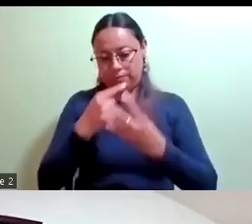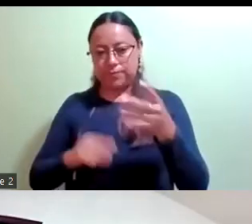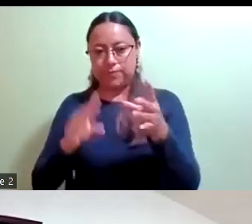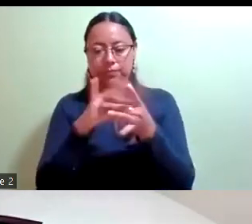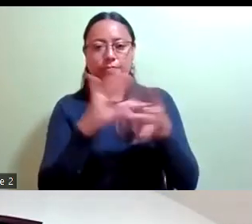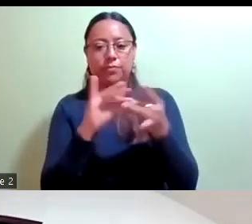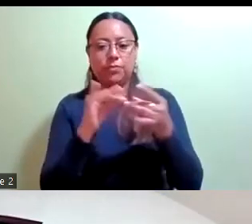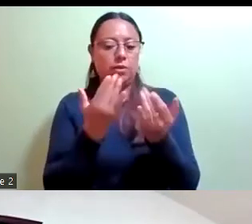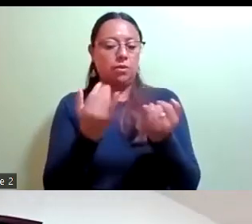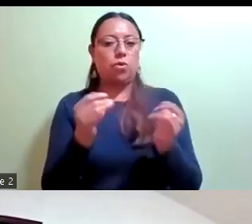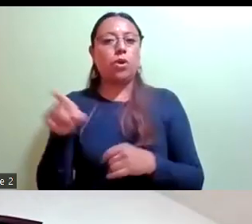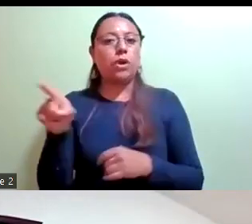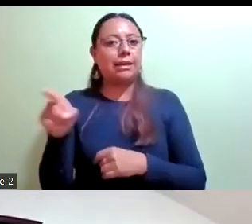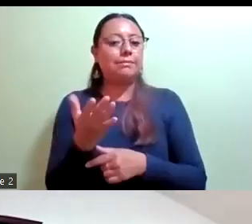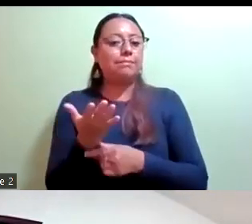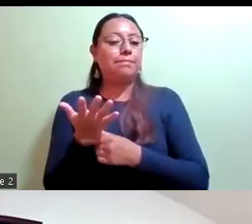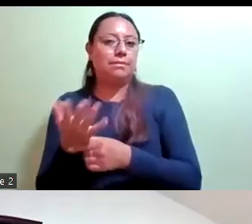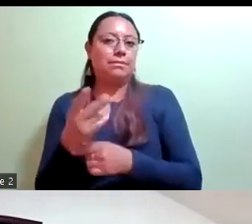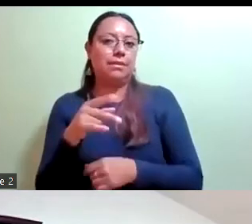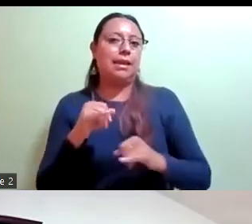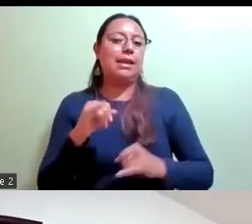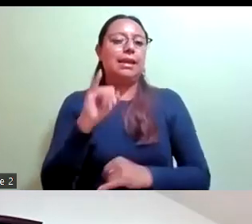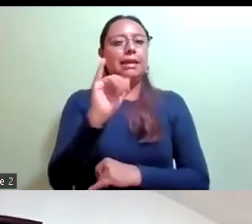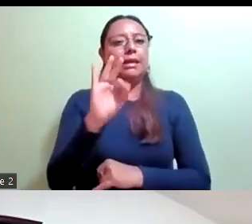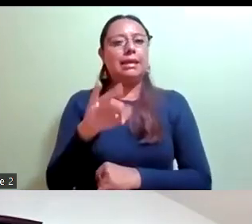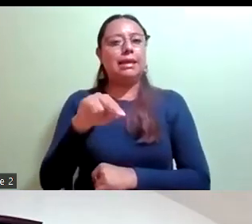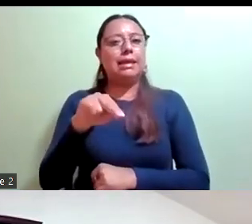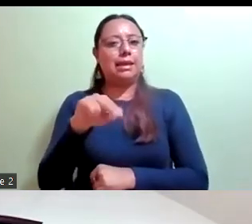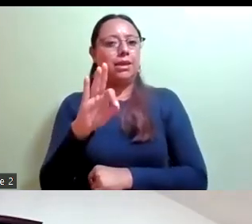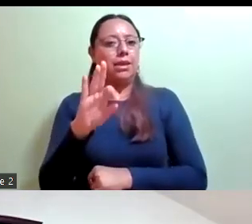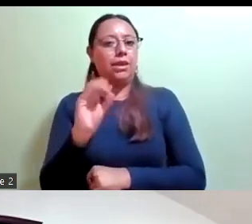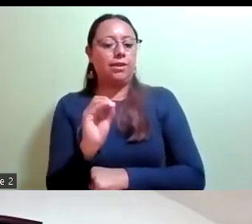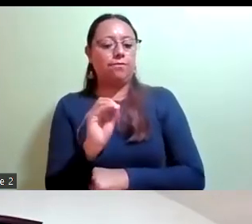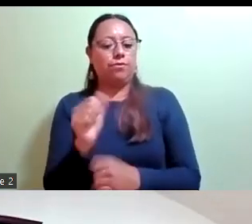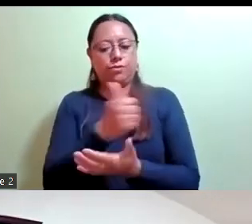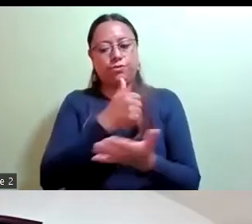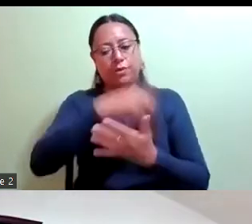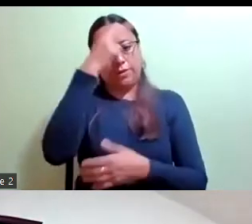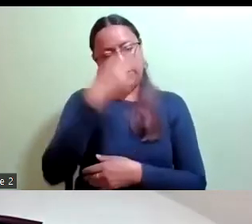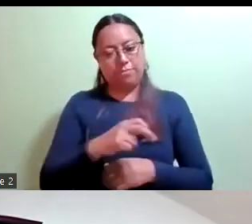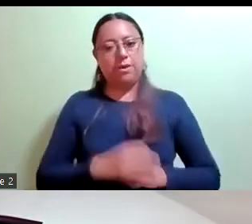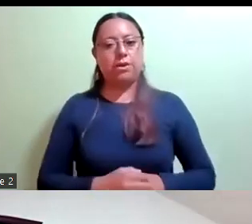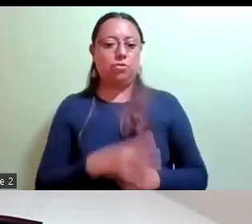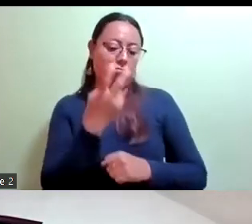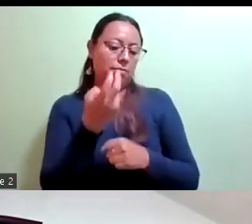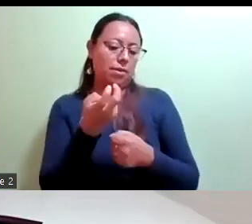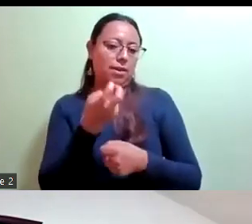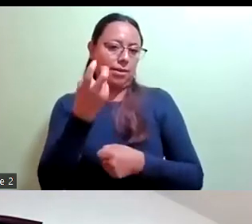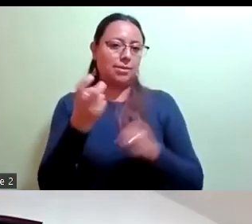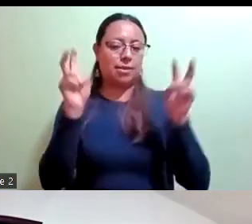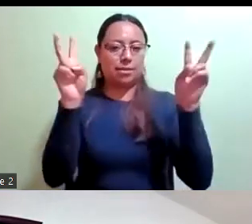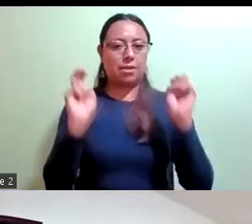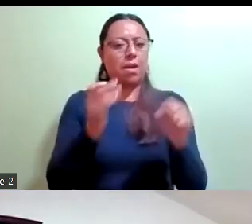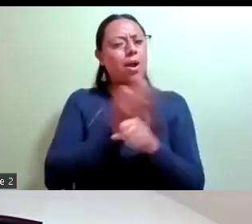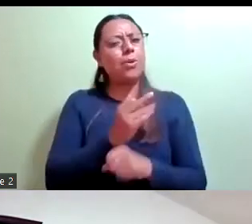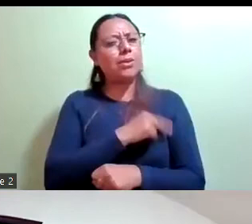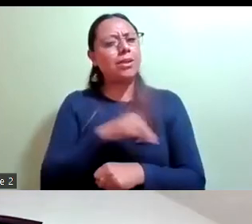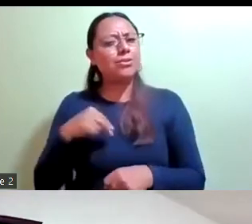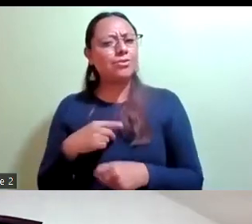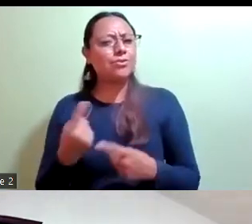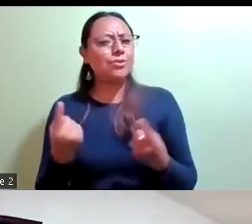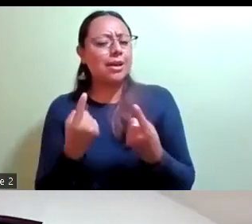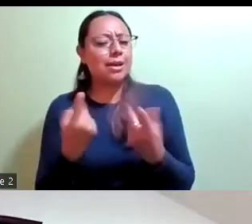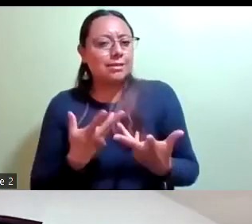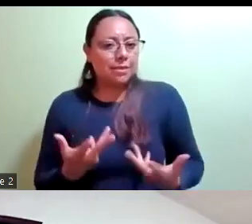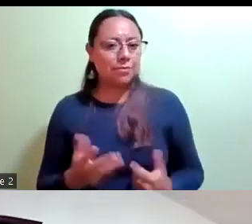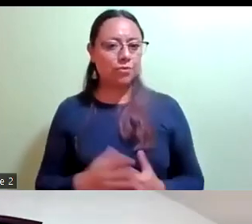Info Ciudad de México, la imposibilidad de esta materia. Porque ahorita lo único que estamos haciendo es volver a repetir que